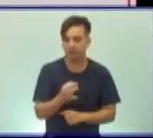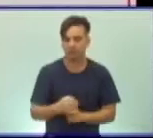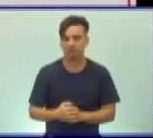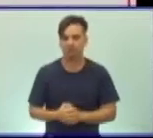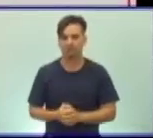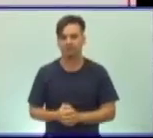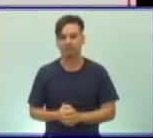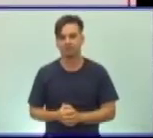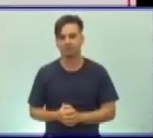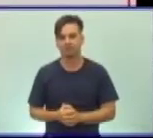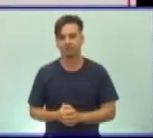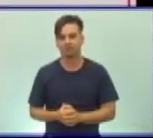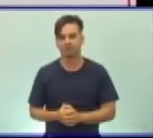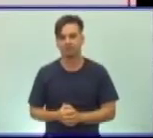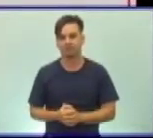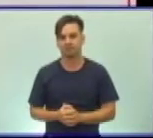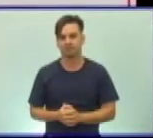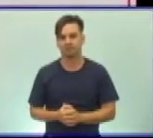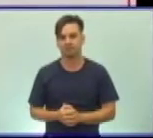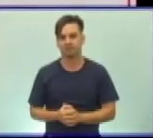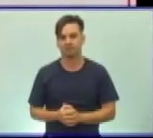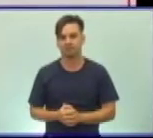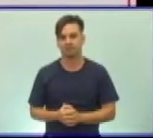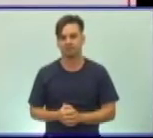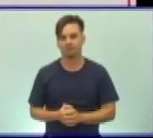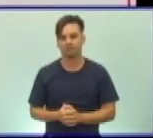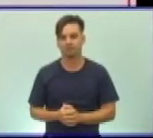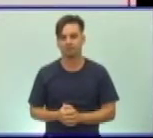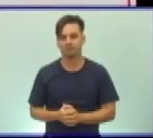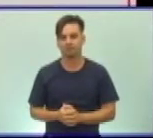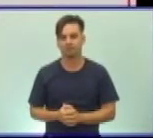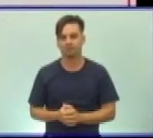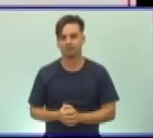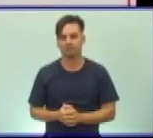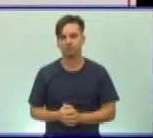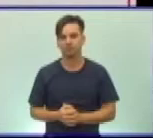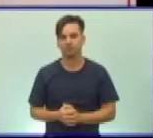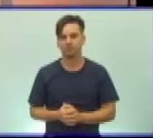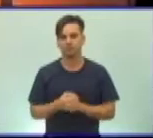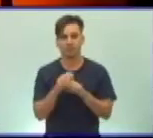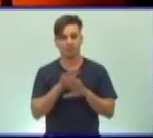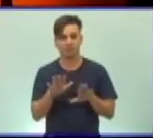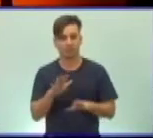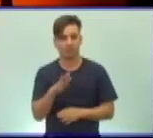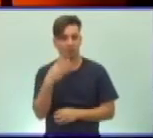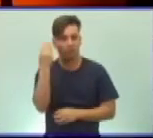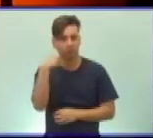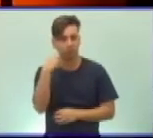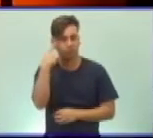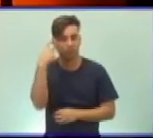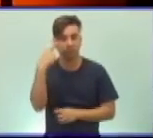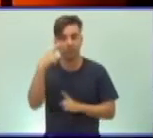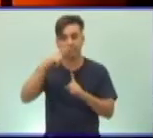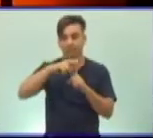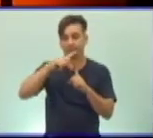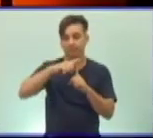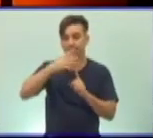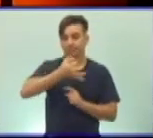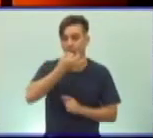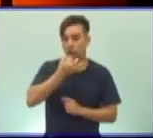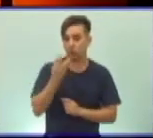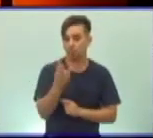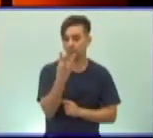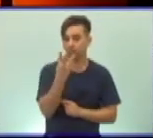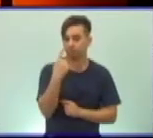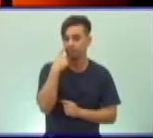semejantes. Ya tengo un par de ángulos. Como conozco 3 teoremas fundamentales, puedo